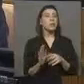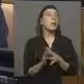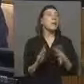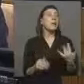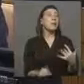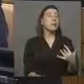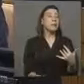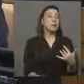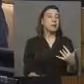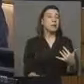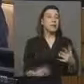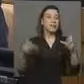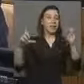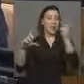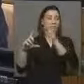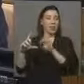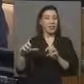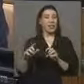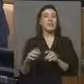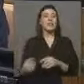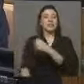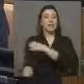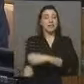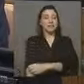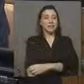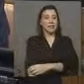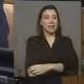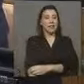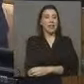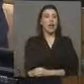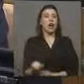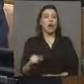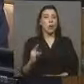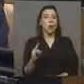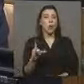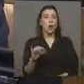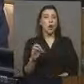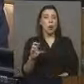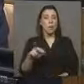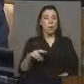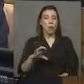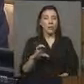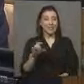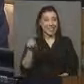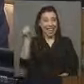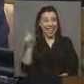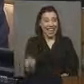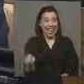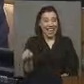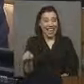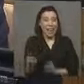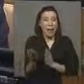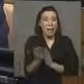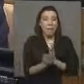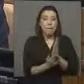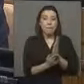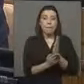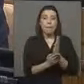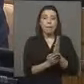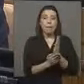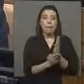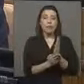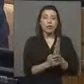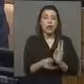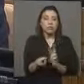región que yo, de la que formo parte, que es la décima región de Los Lagos. Me refiero a Julio Ponce Lerú. Julio Ponce Lerú comenzó, sin lugar a dudas, a